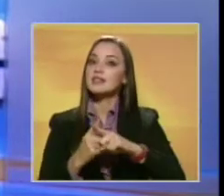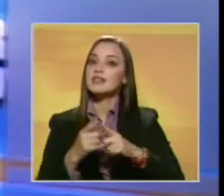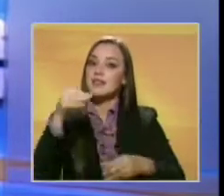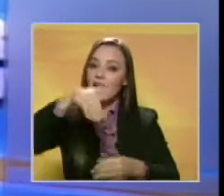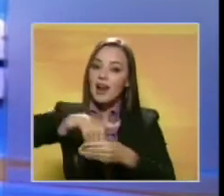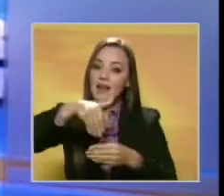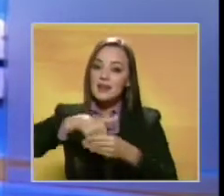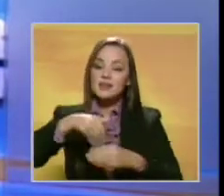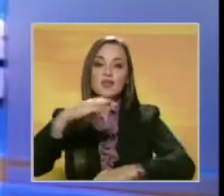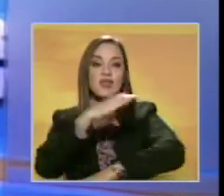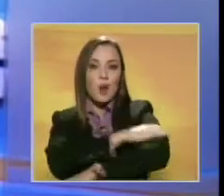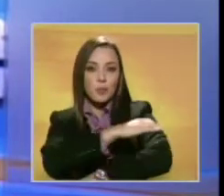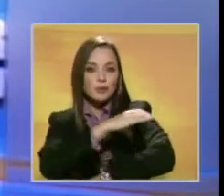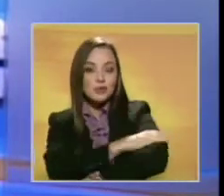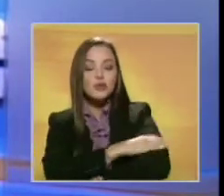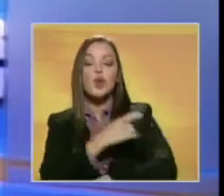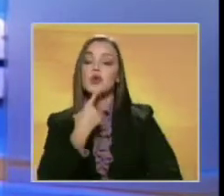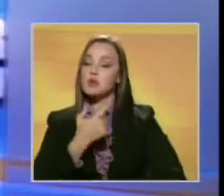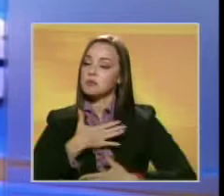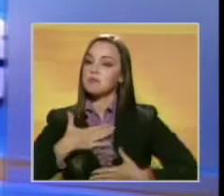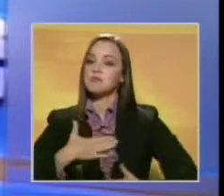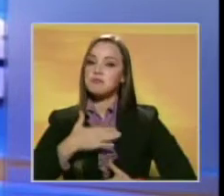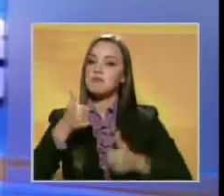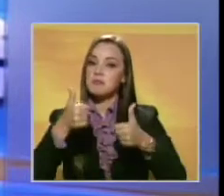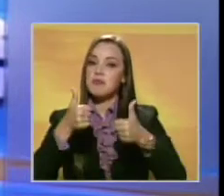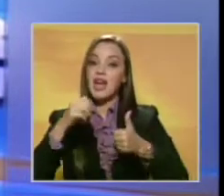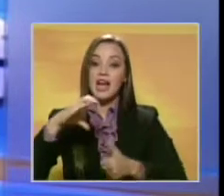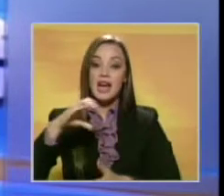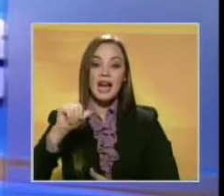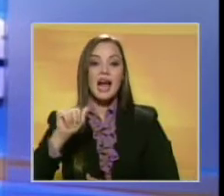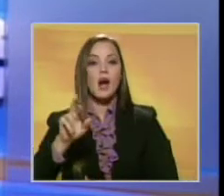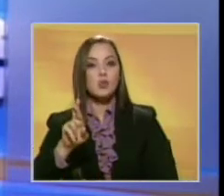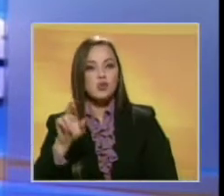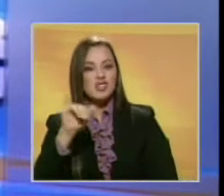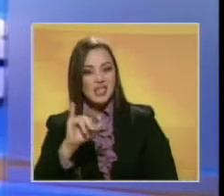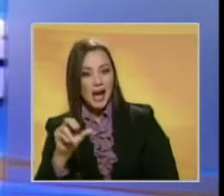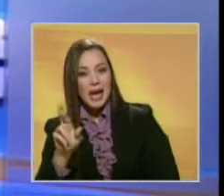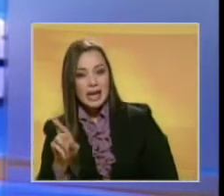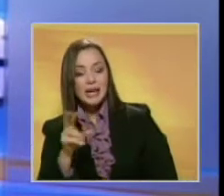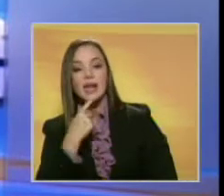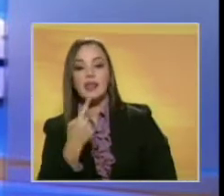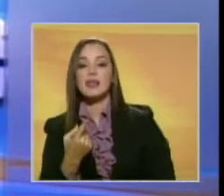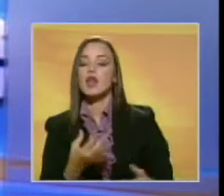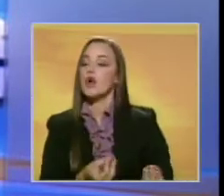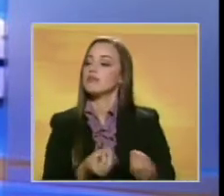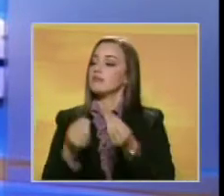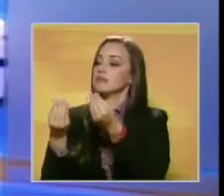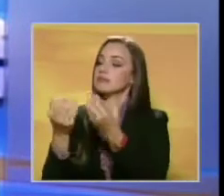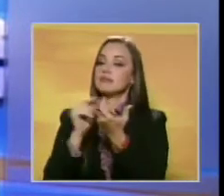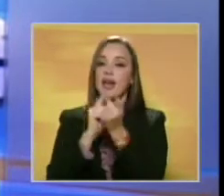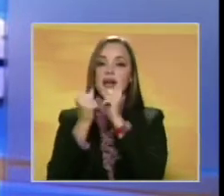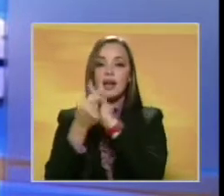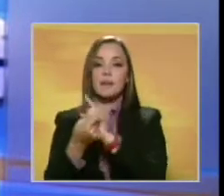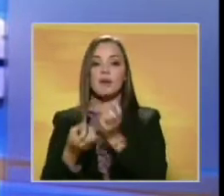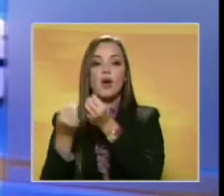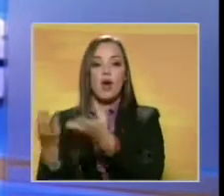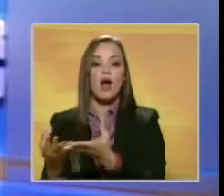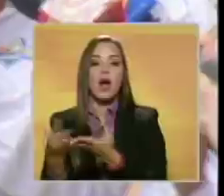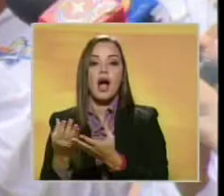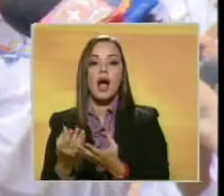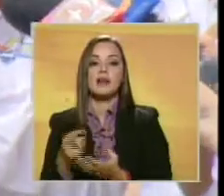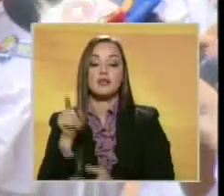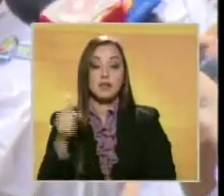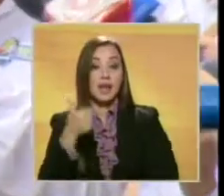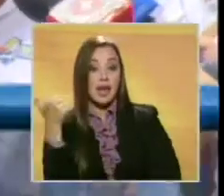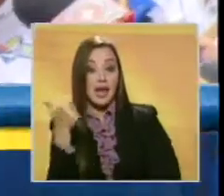se mostró complacido con la decisión del partido Causa R de ceder su puesto en el consenso al ex secretario ejecutivo de la MUD, Ramón Guillermo Aveledo. Para